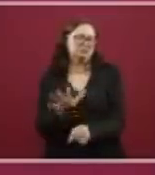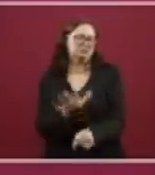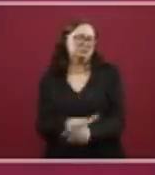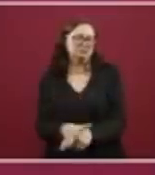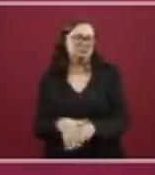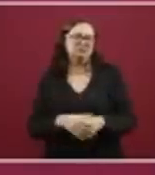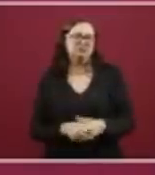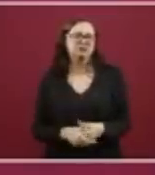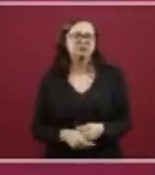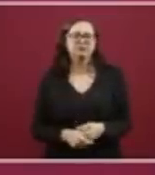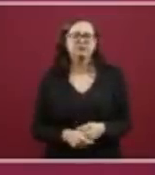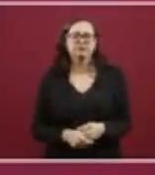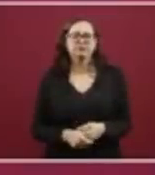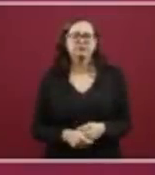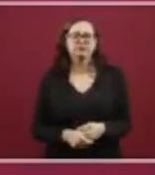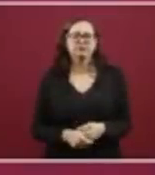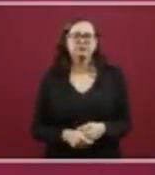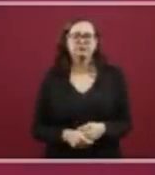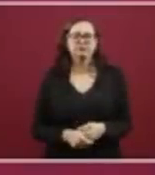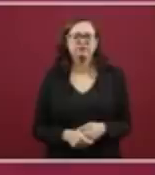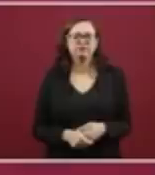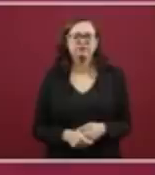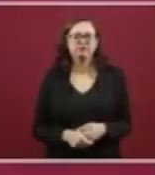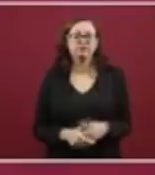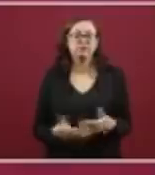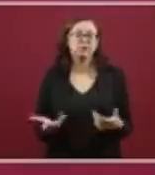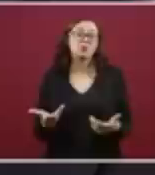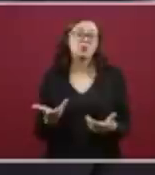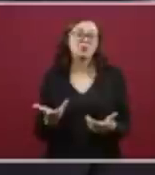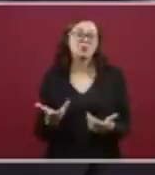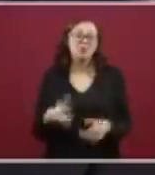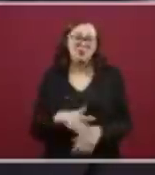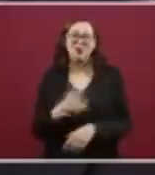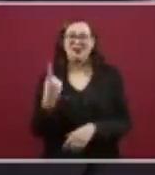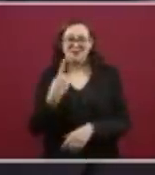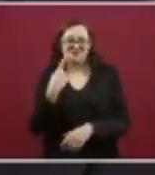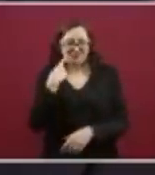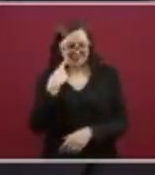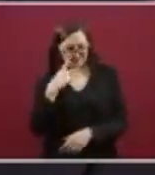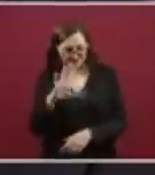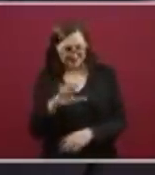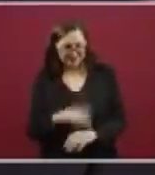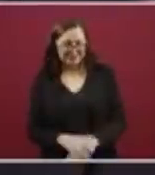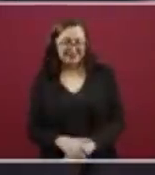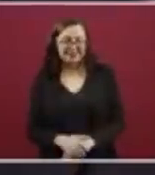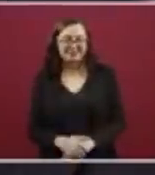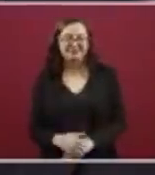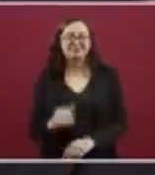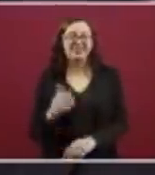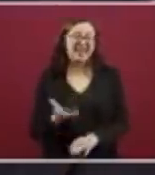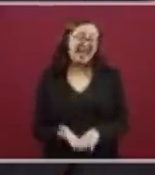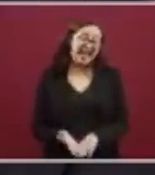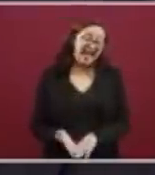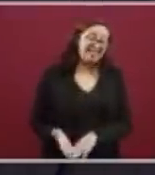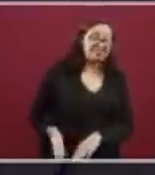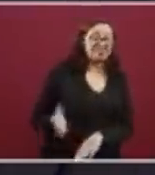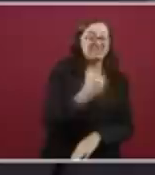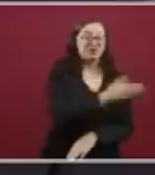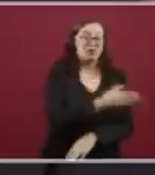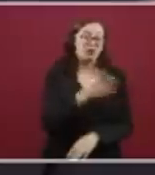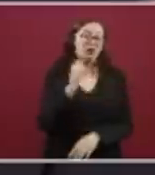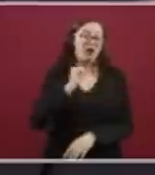porque con un lenguaje tecnocrático y 100 o 200 cuartillas, pues